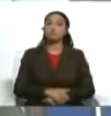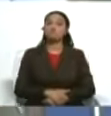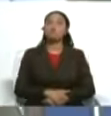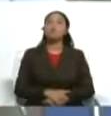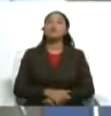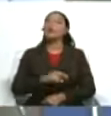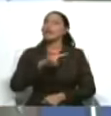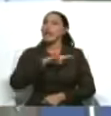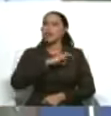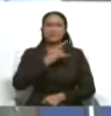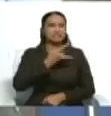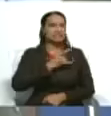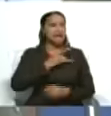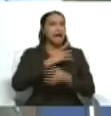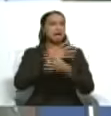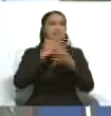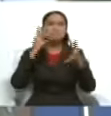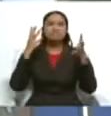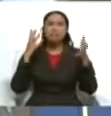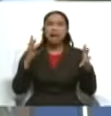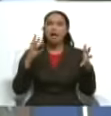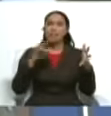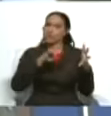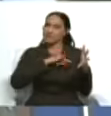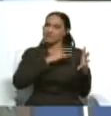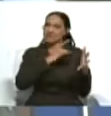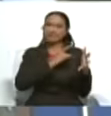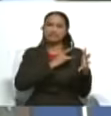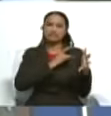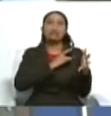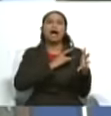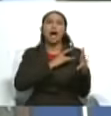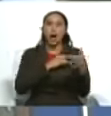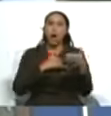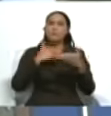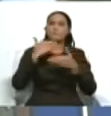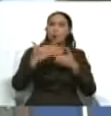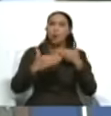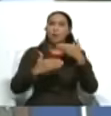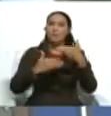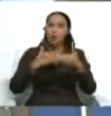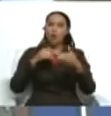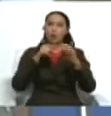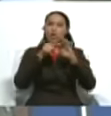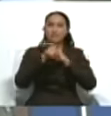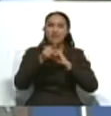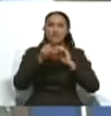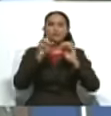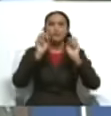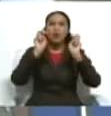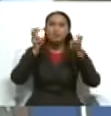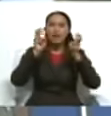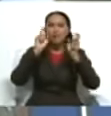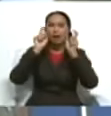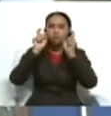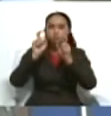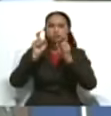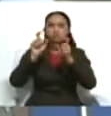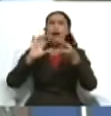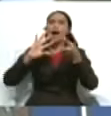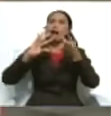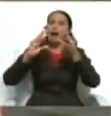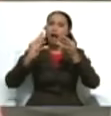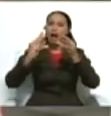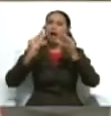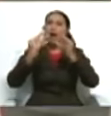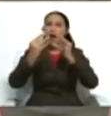Tremenda universidad militar. Nos costó mucho al principio acoplar los sistemas, los subsistemas, con el sistema nacional